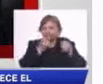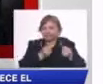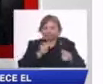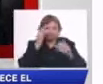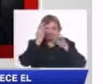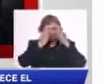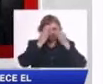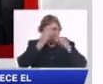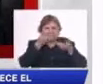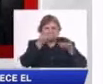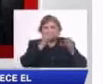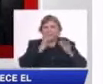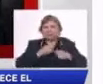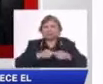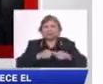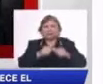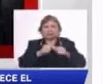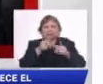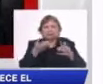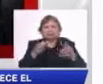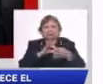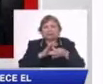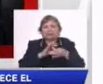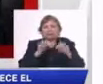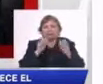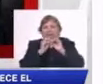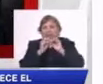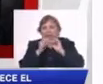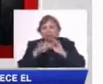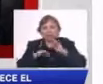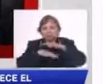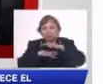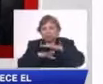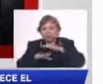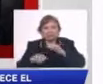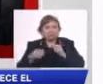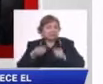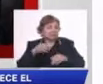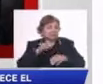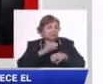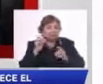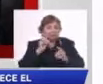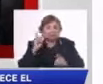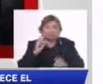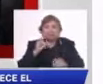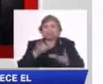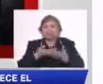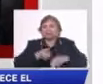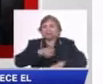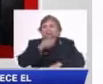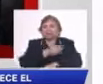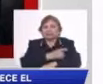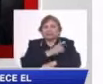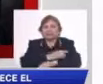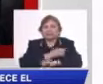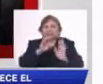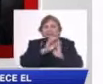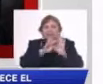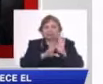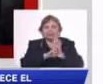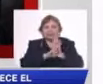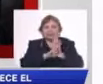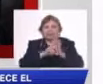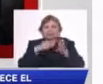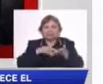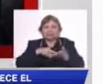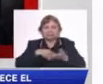lavarle la cara ni a convalidar los conciliábulos y arreglos bajo la mesa de las bancadas de la derecha y de la mesa directiva de la Comisión de Constitución que